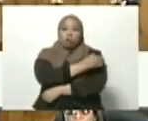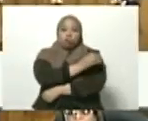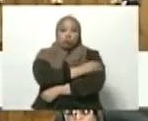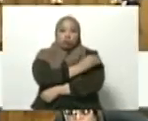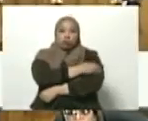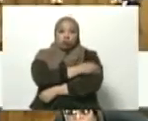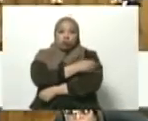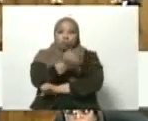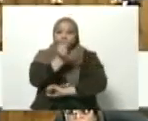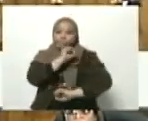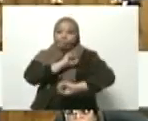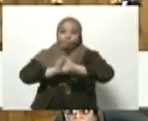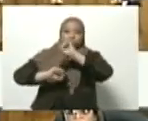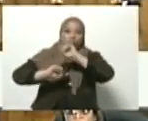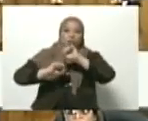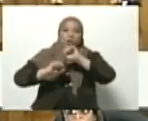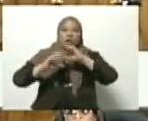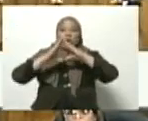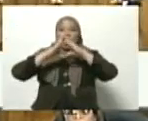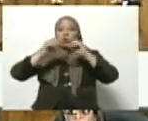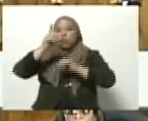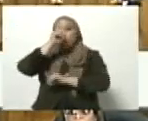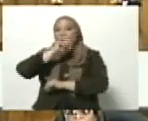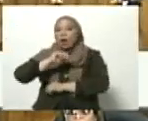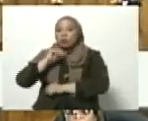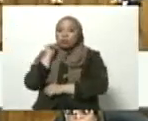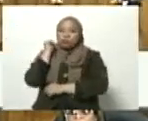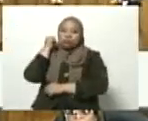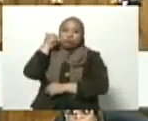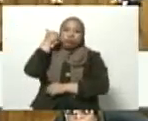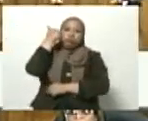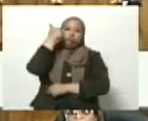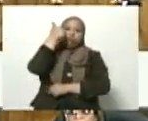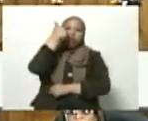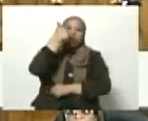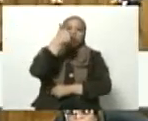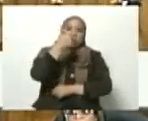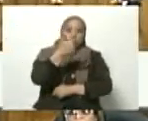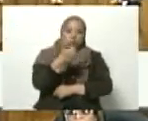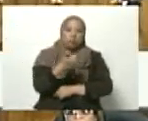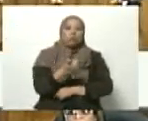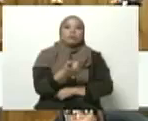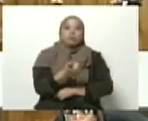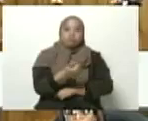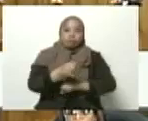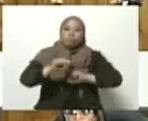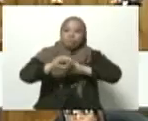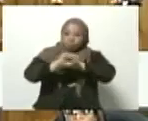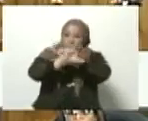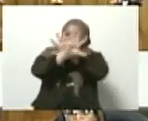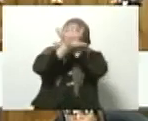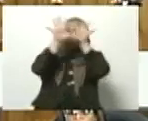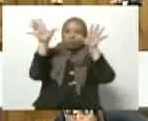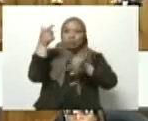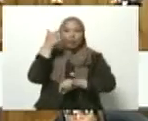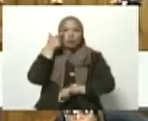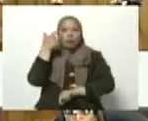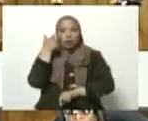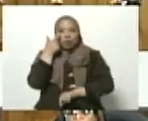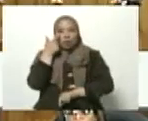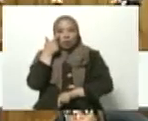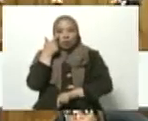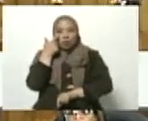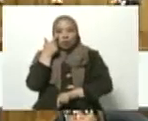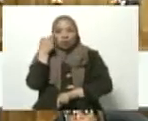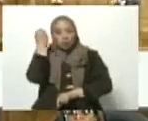en todos estos años, que de manera tan clara, pero tan clara,